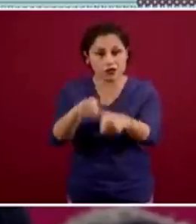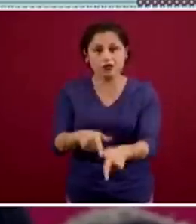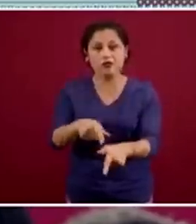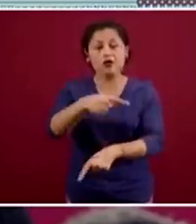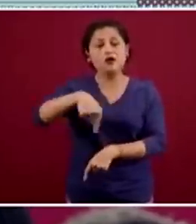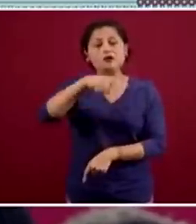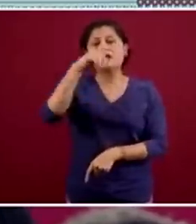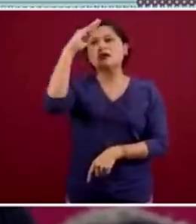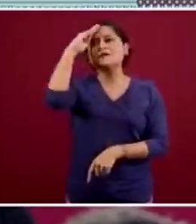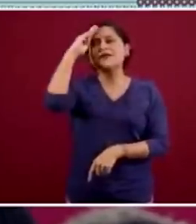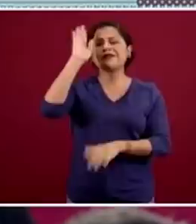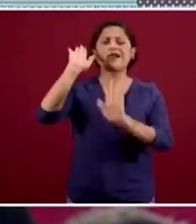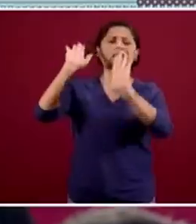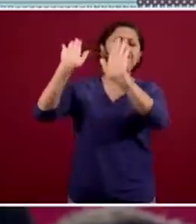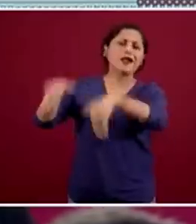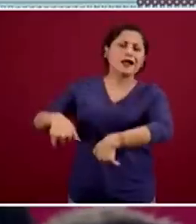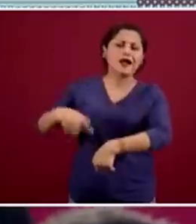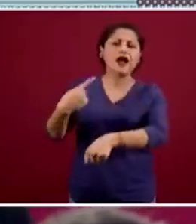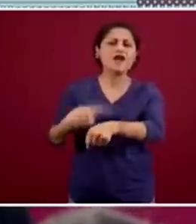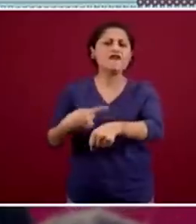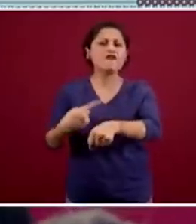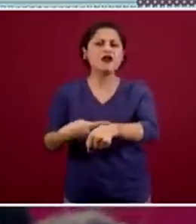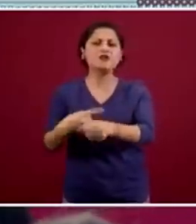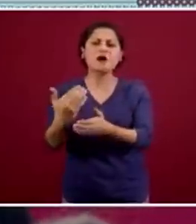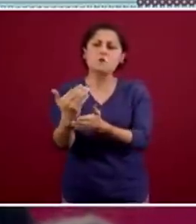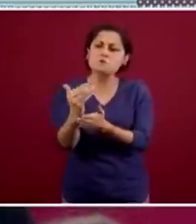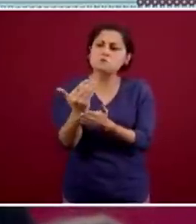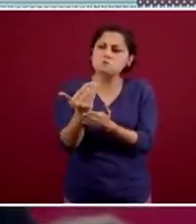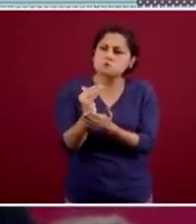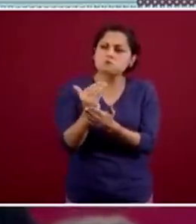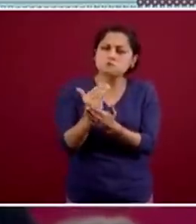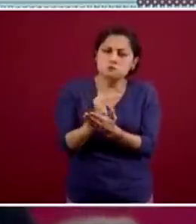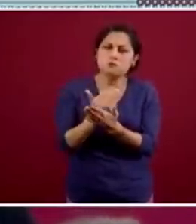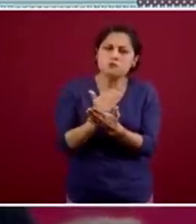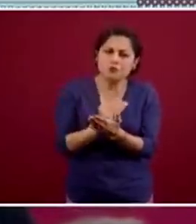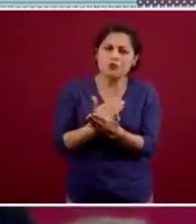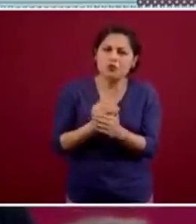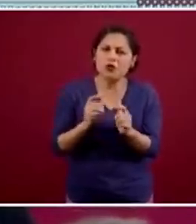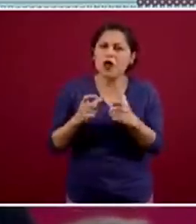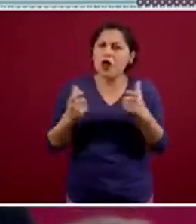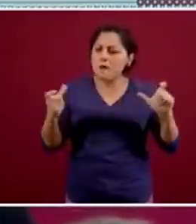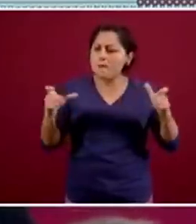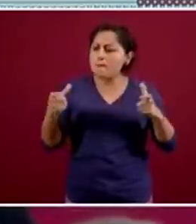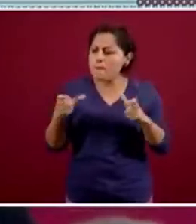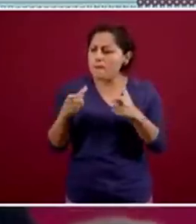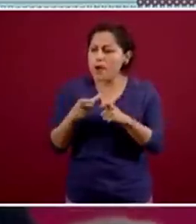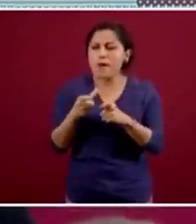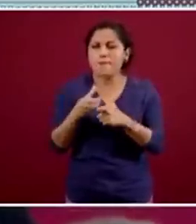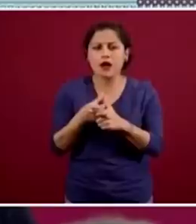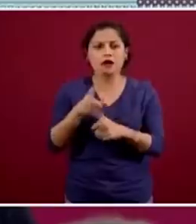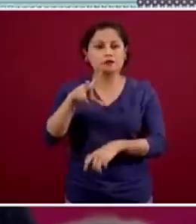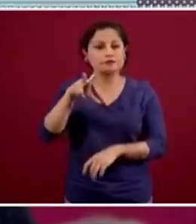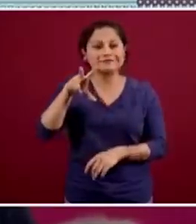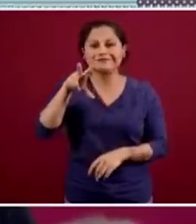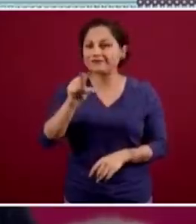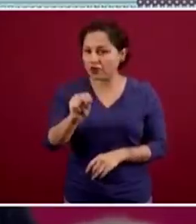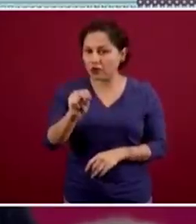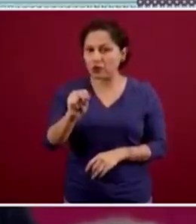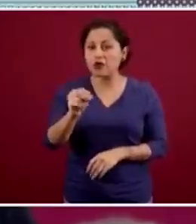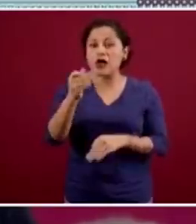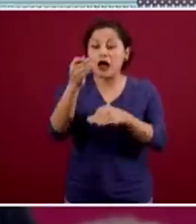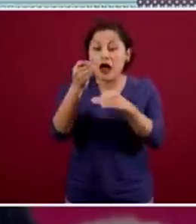piensen que la epidemia ya va de bajada ya va de salida ya tenemos pocos casos no la epidemia está